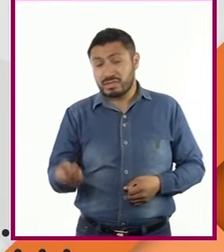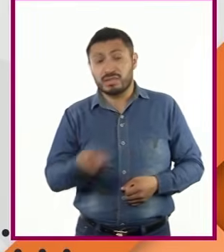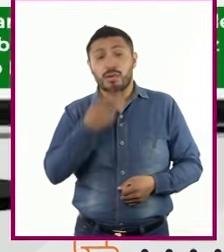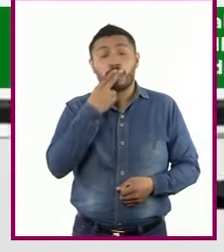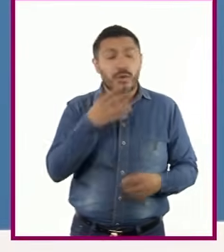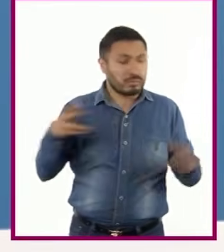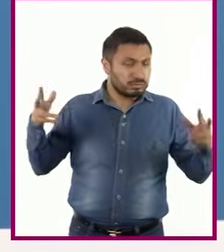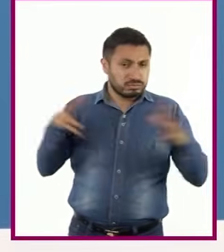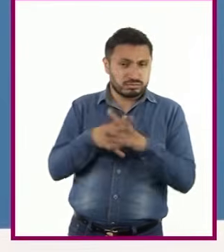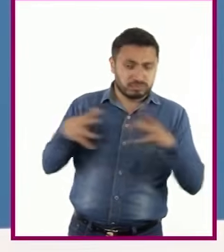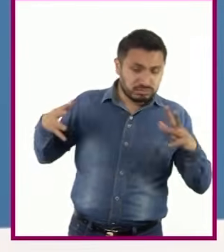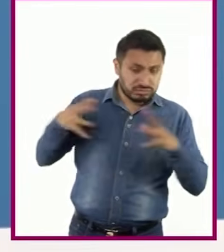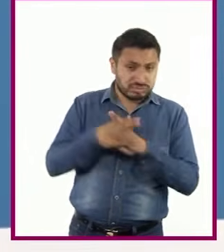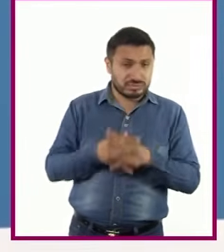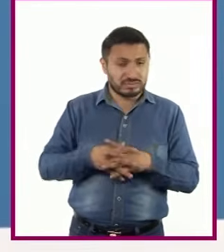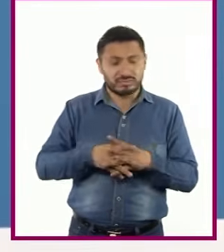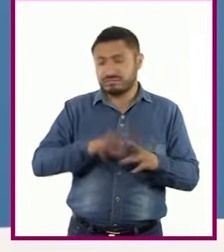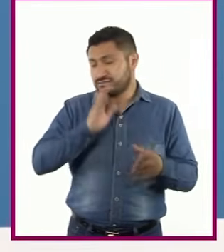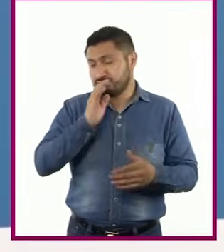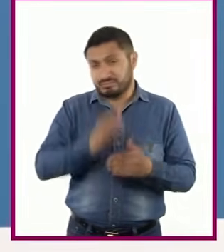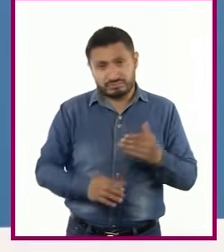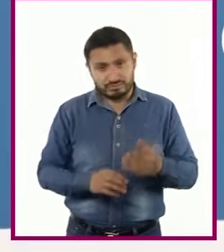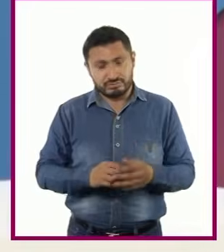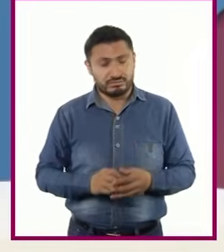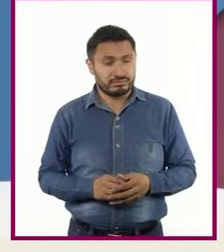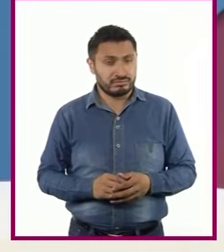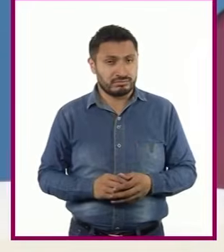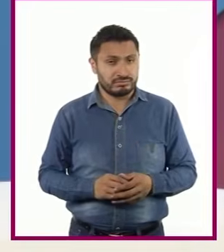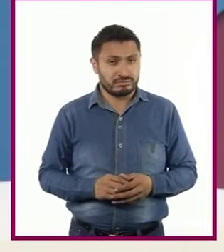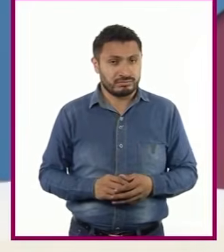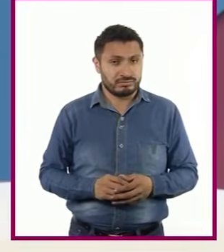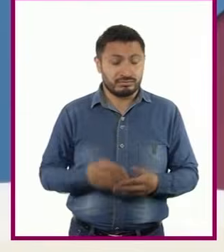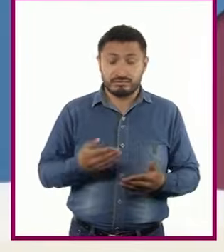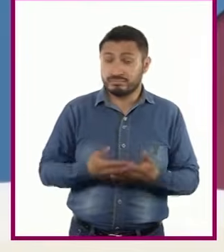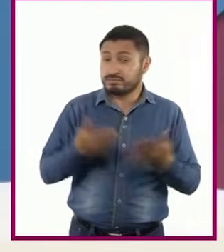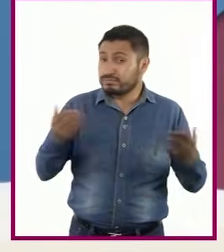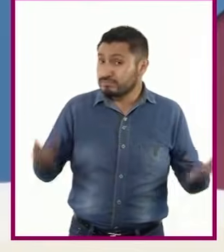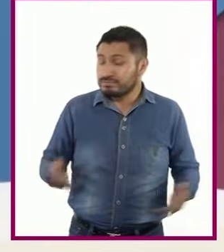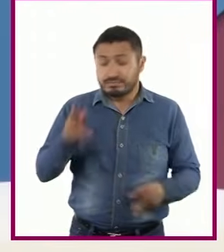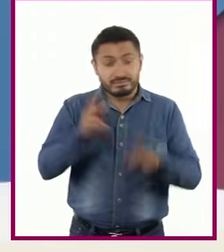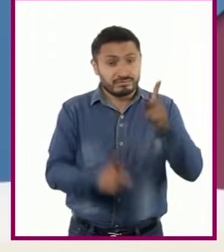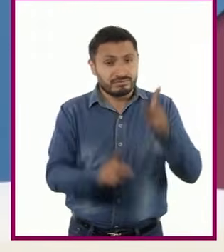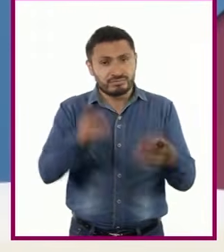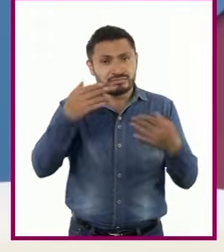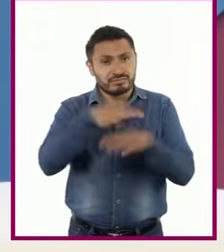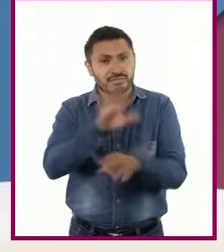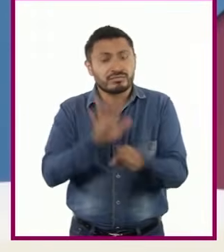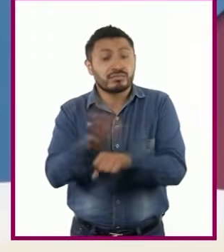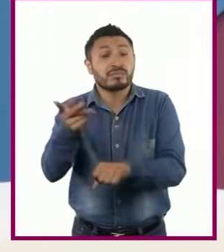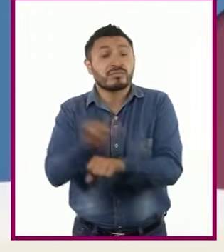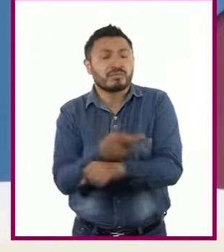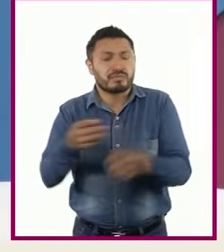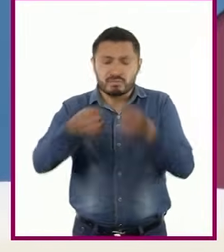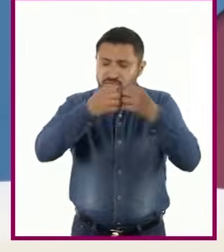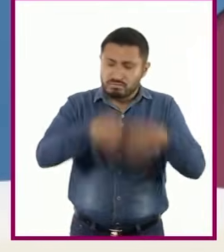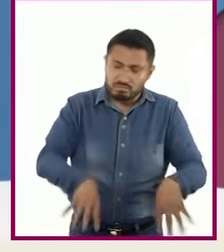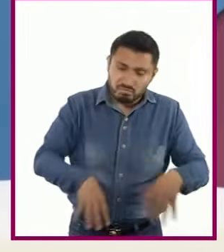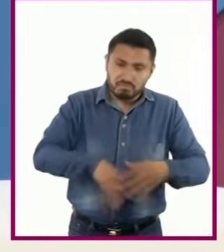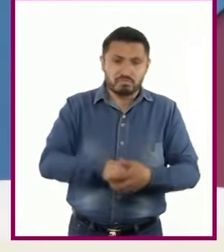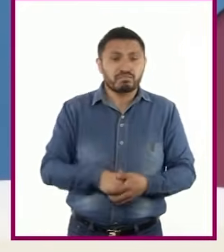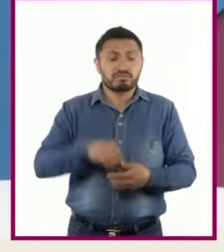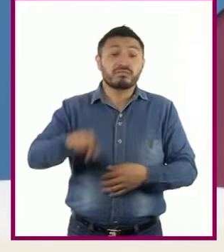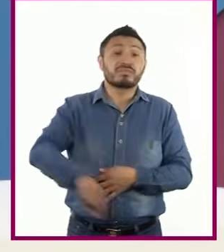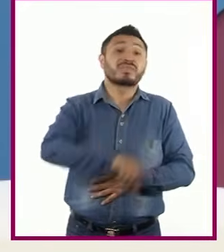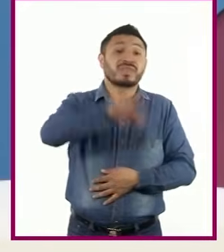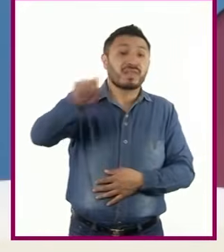en combate. Hasta aquí el análisis. Ahora hablemos de lo que ocurrió tras la derrota. Luego